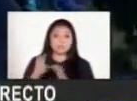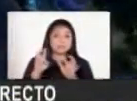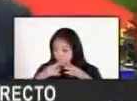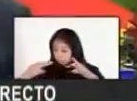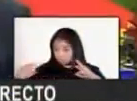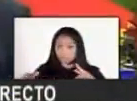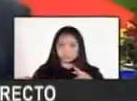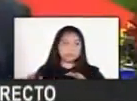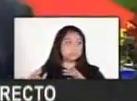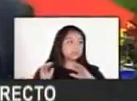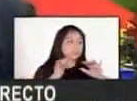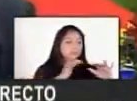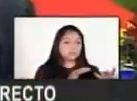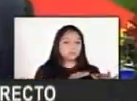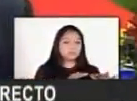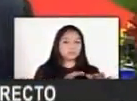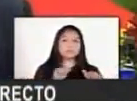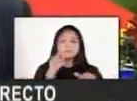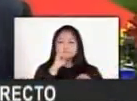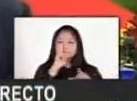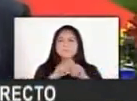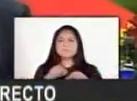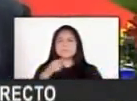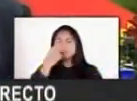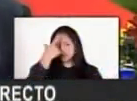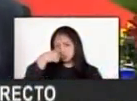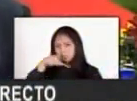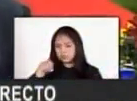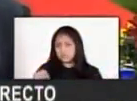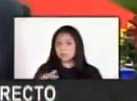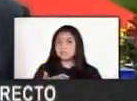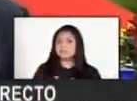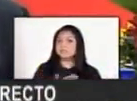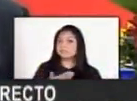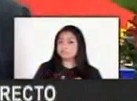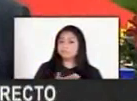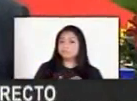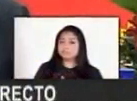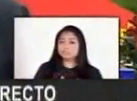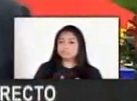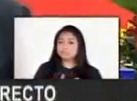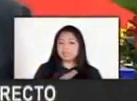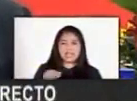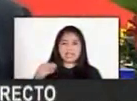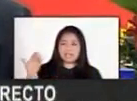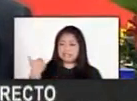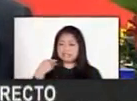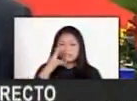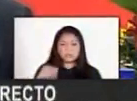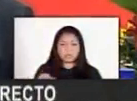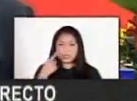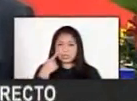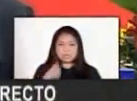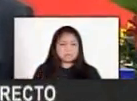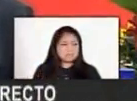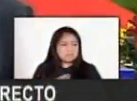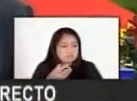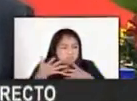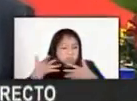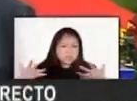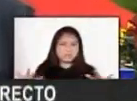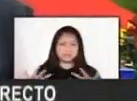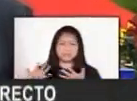refugiadas. A causa de esta crisis sin precedentes, cientos de miles de